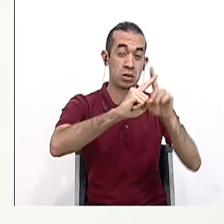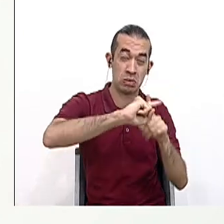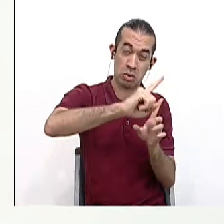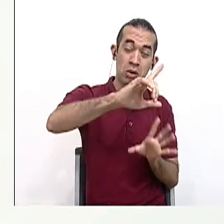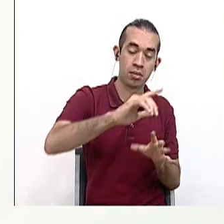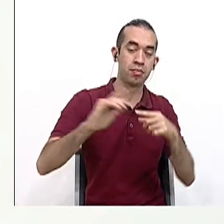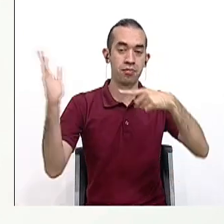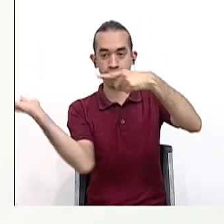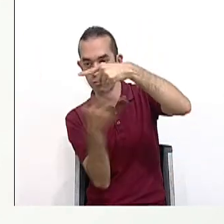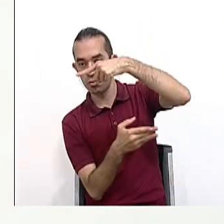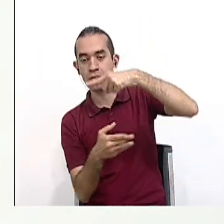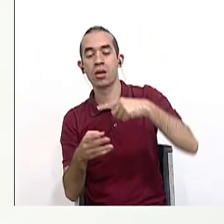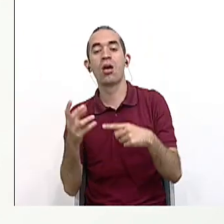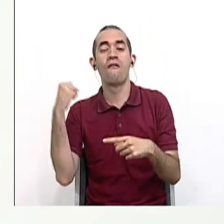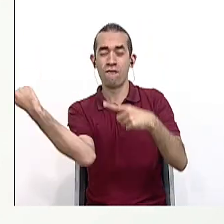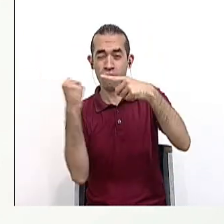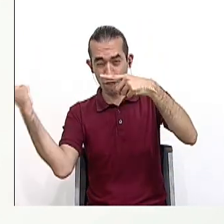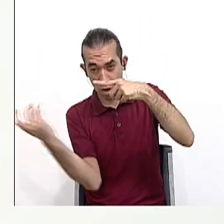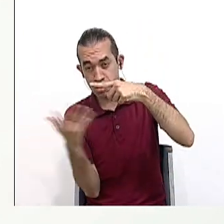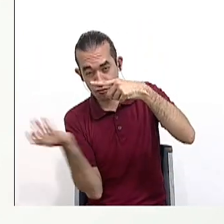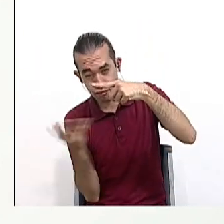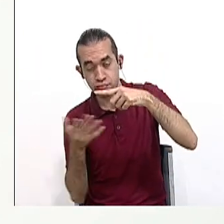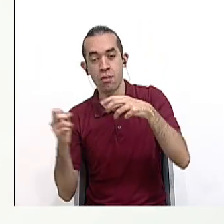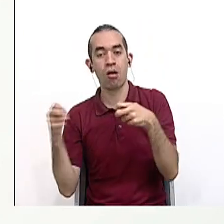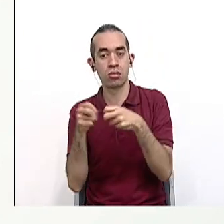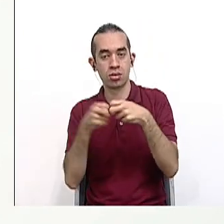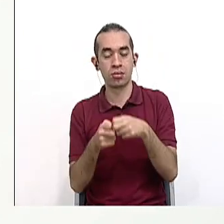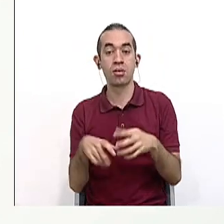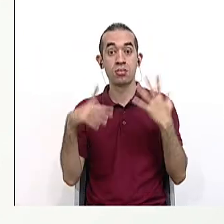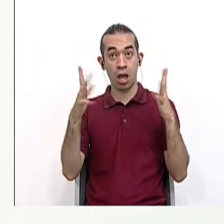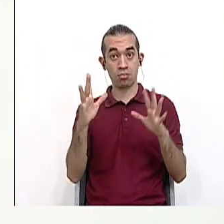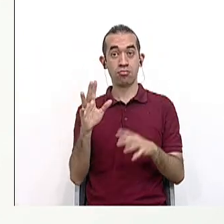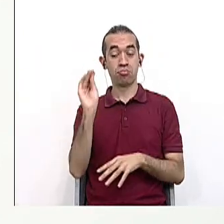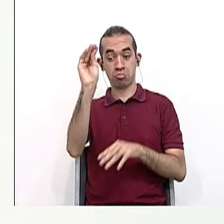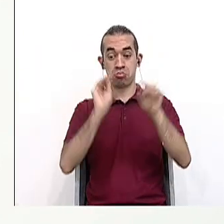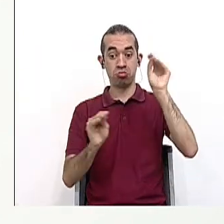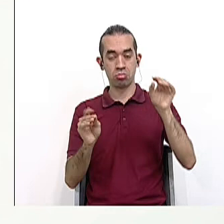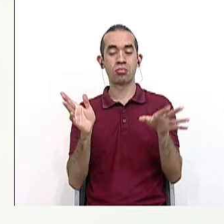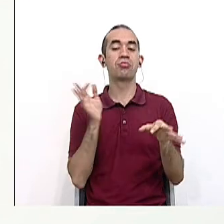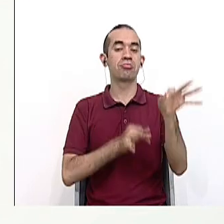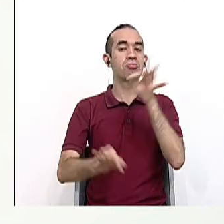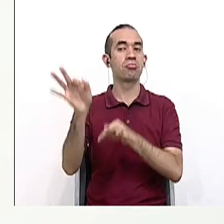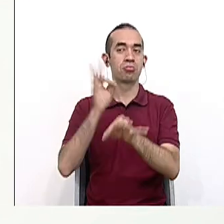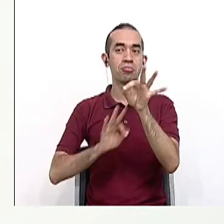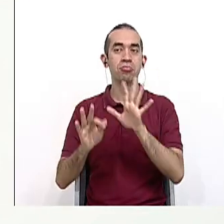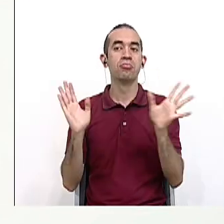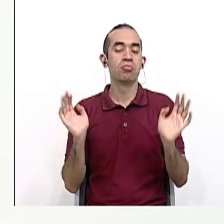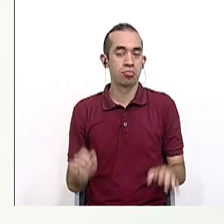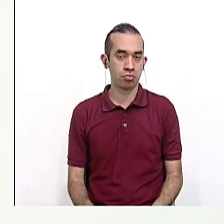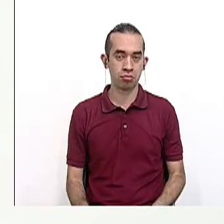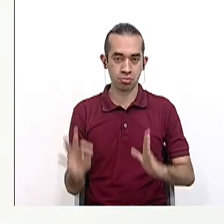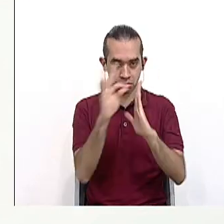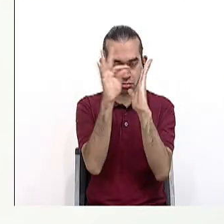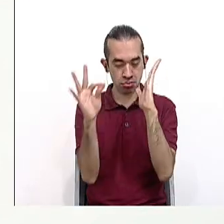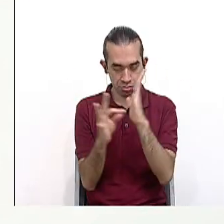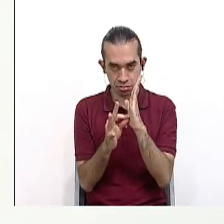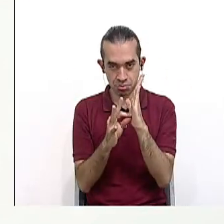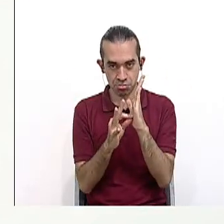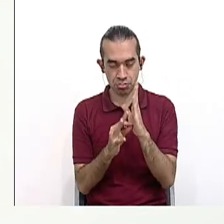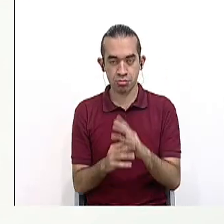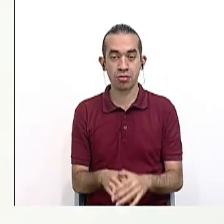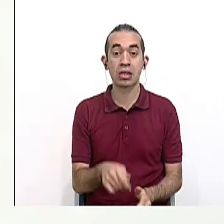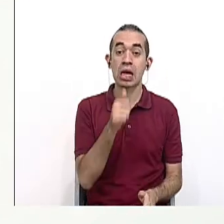corriente. Tenemos esos dos datos. Claro, entonces solamente ahora tenemos que sustituirlos en la fórmula y sería